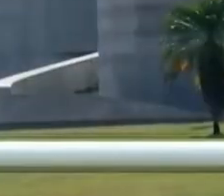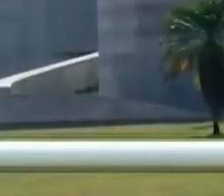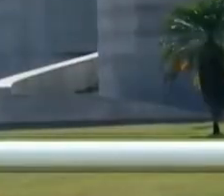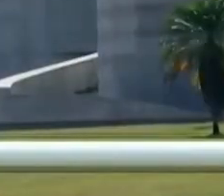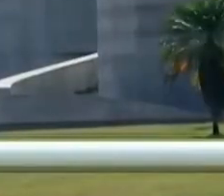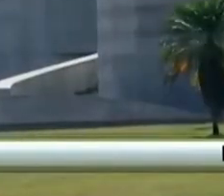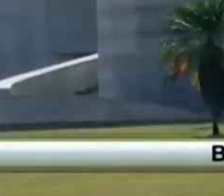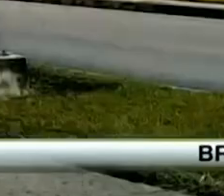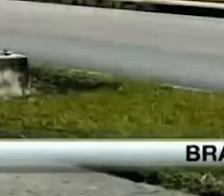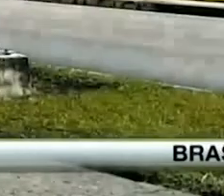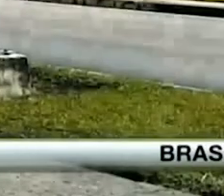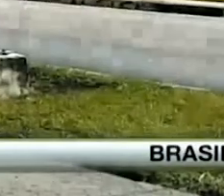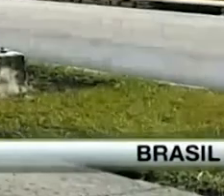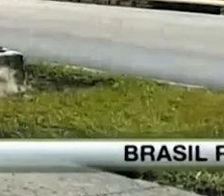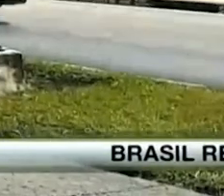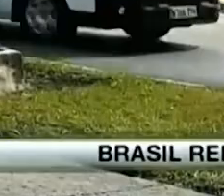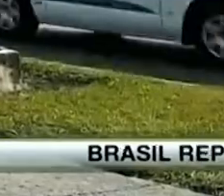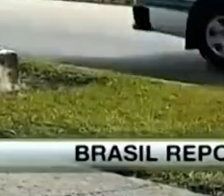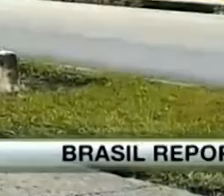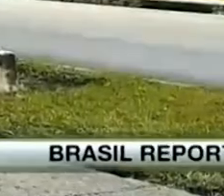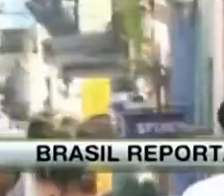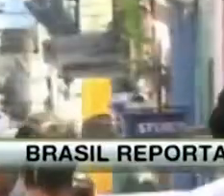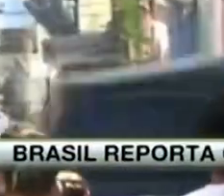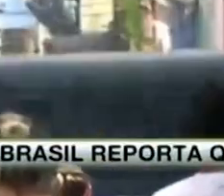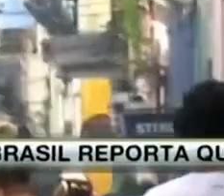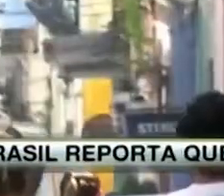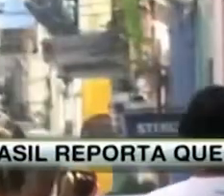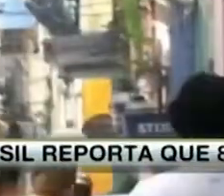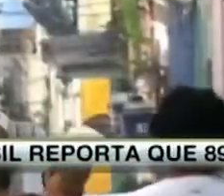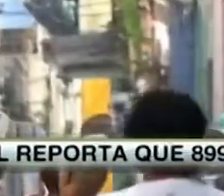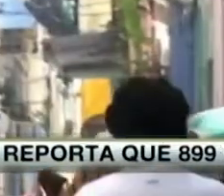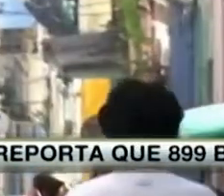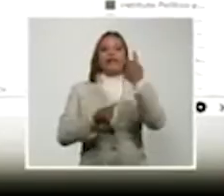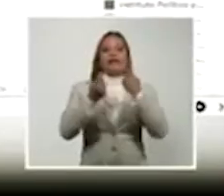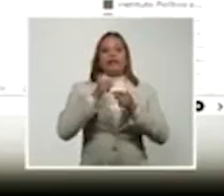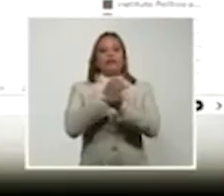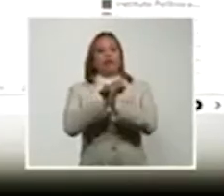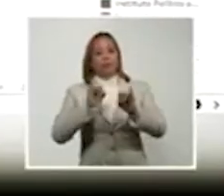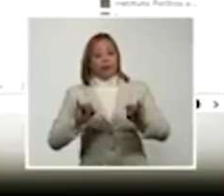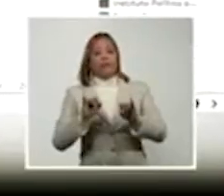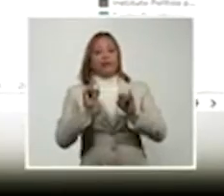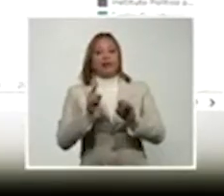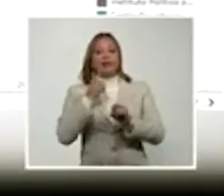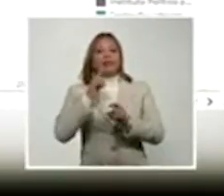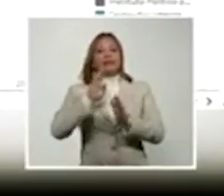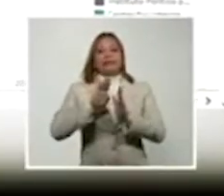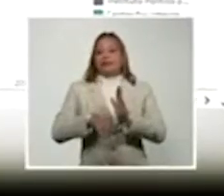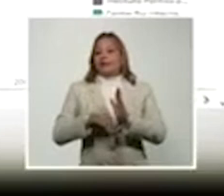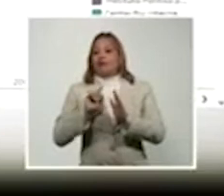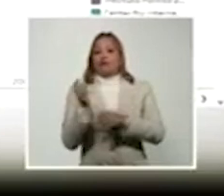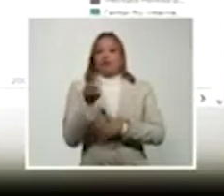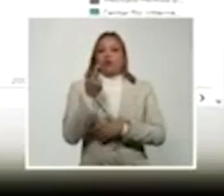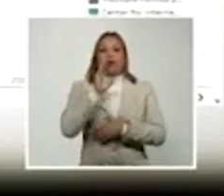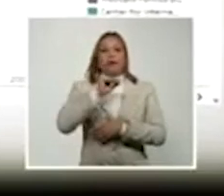la revolución cubana, tanto en la población de la isla como en públicos externos, que legitime la ya sentada labor